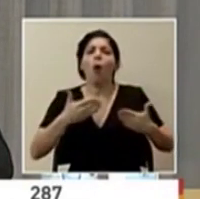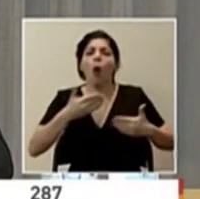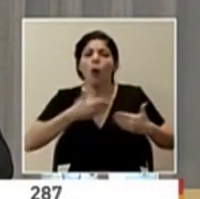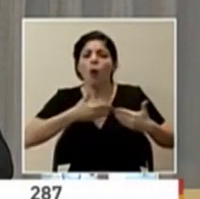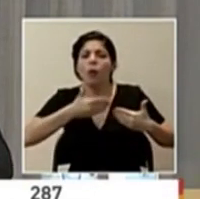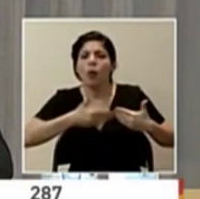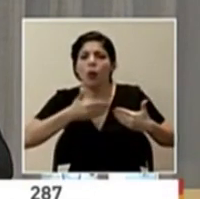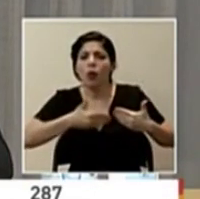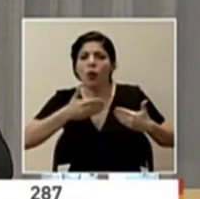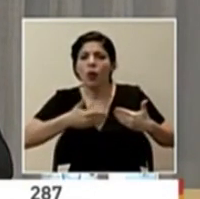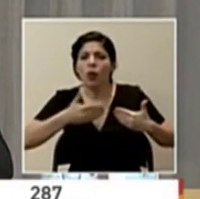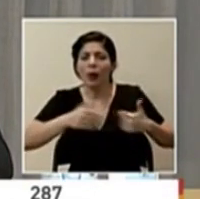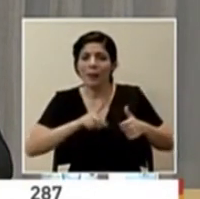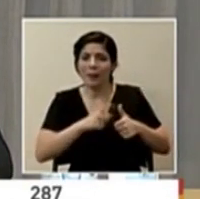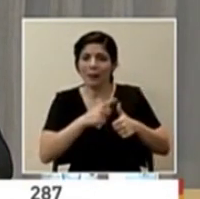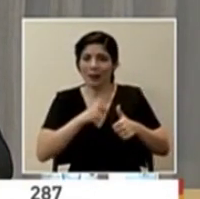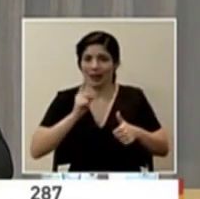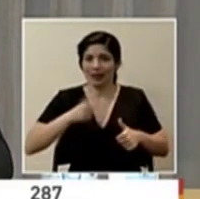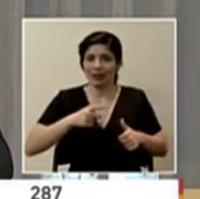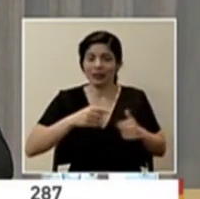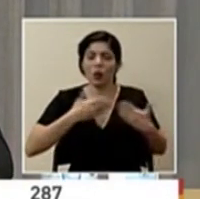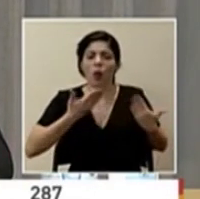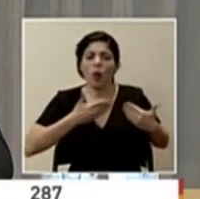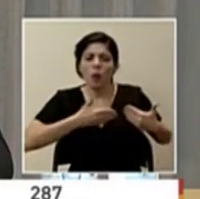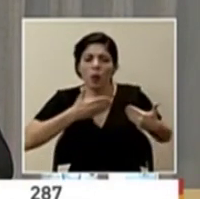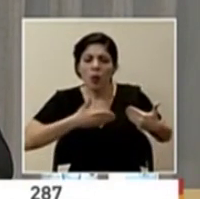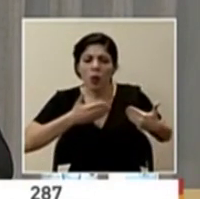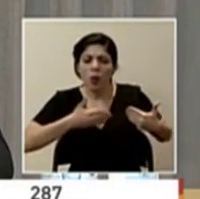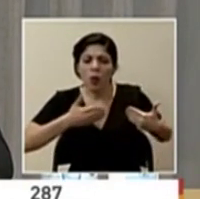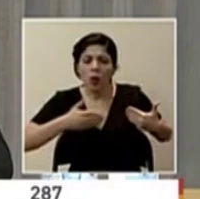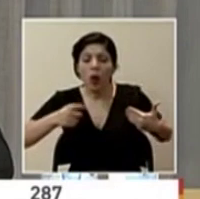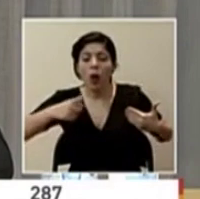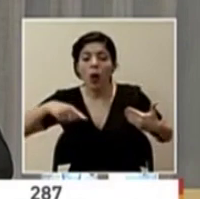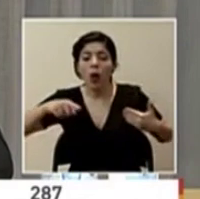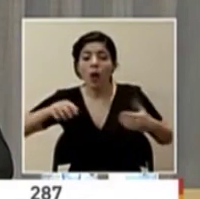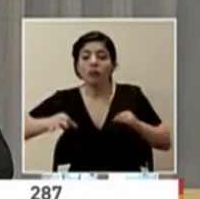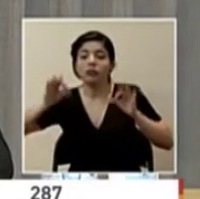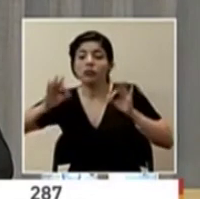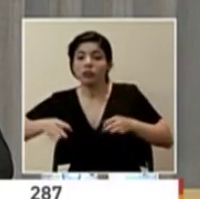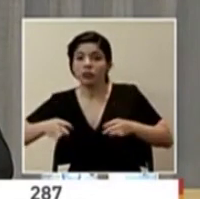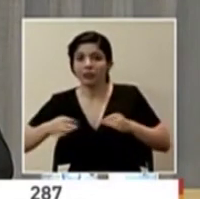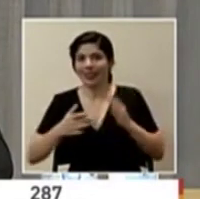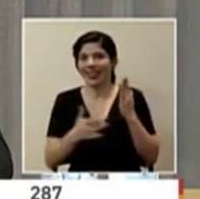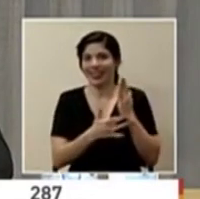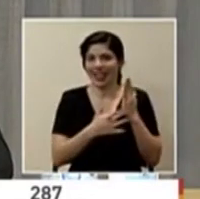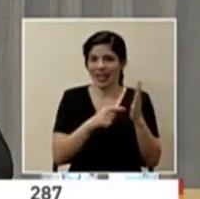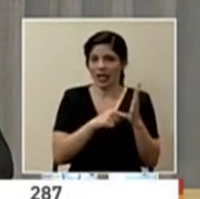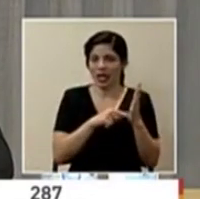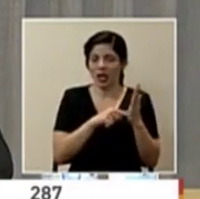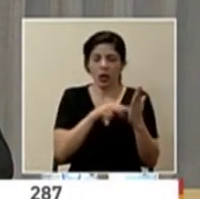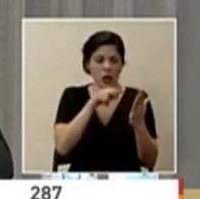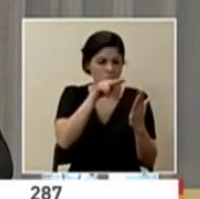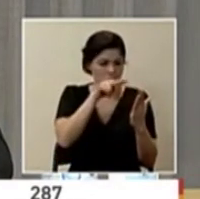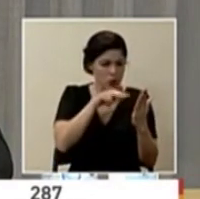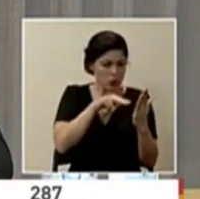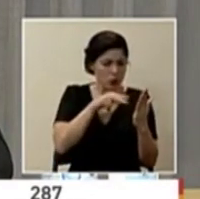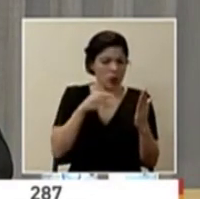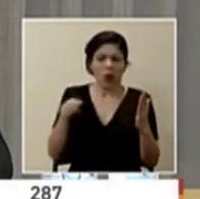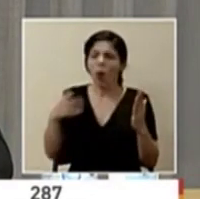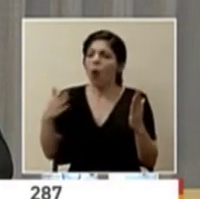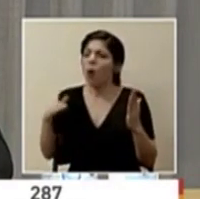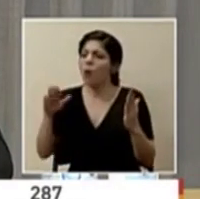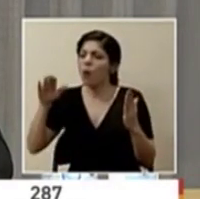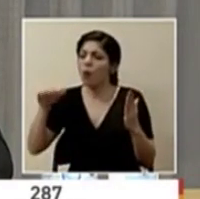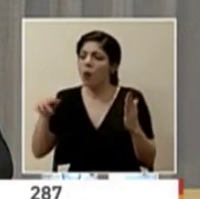cómo han funcionado estas primeras medidas para determinar técnicamente, como se ha hecho hasta ahora, cuáles son los